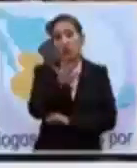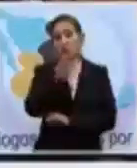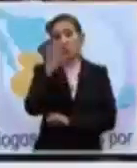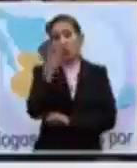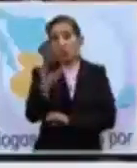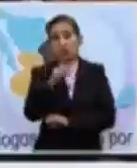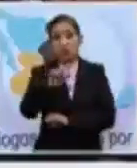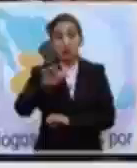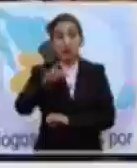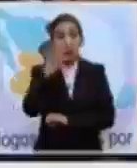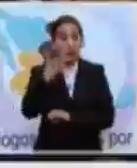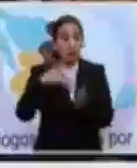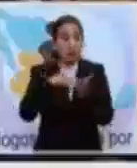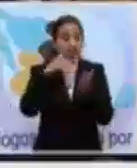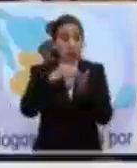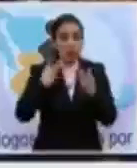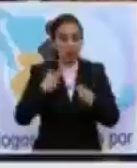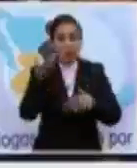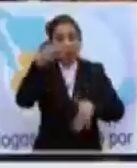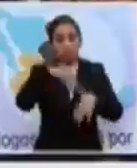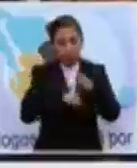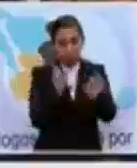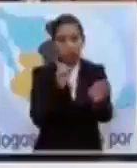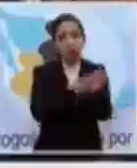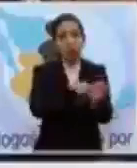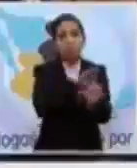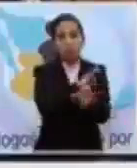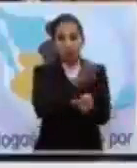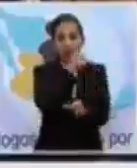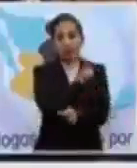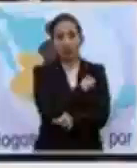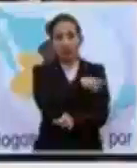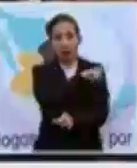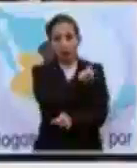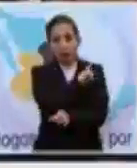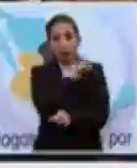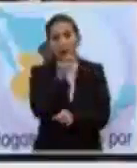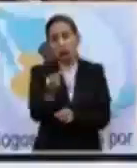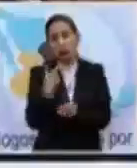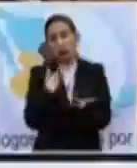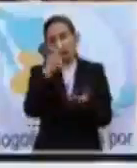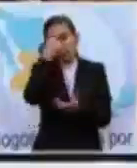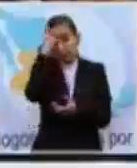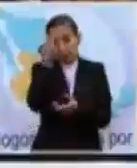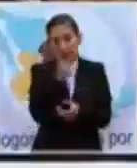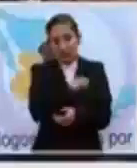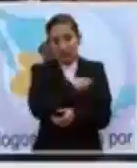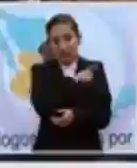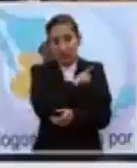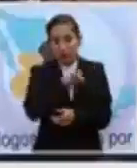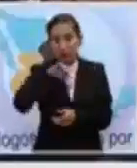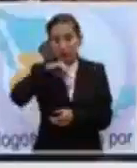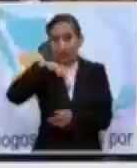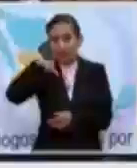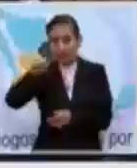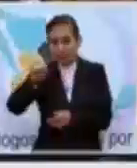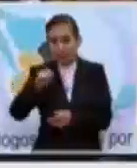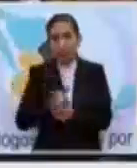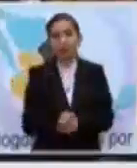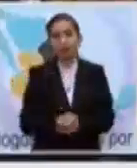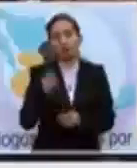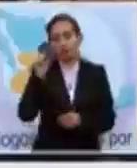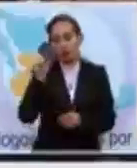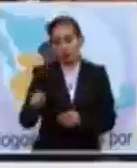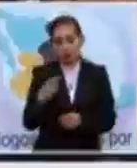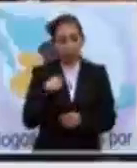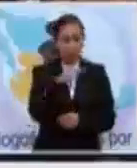58 millones tengan acceso a la salud por este sistema, un acceso a la salud también por parte del IMSS, de la